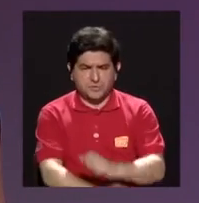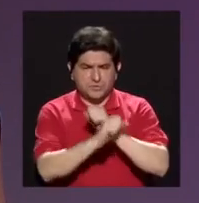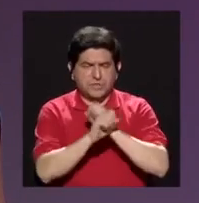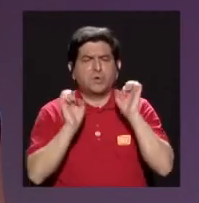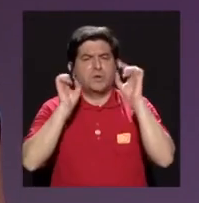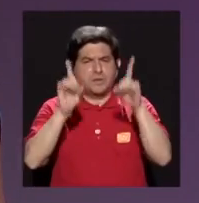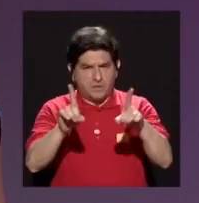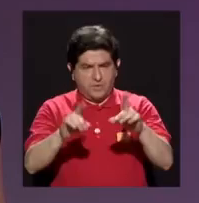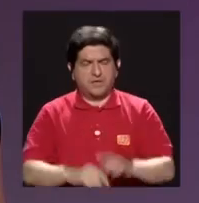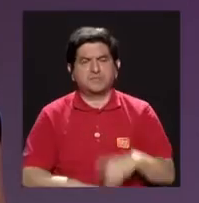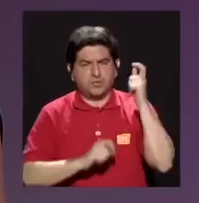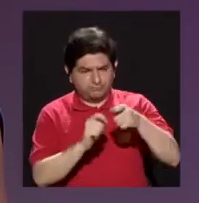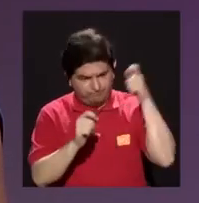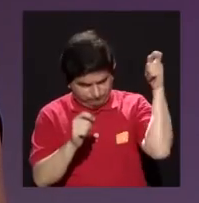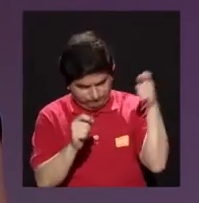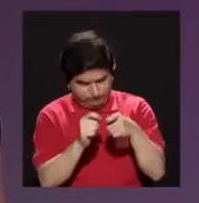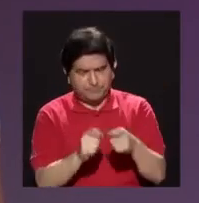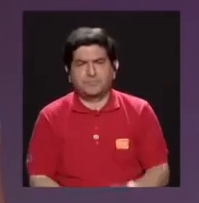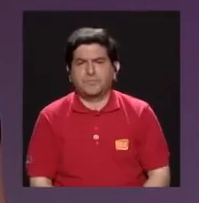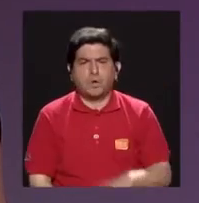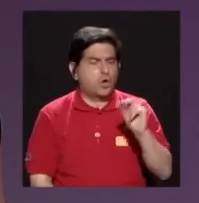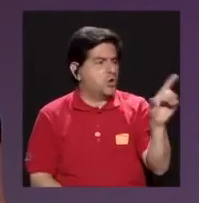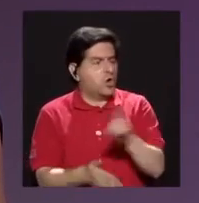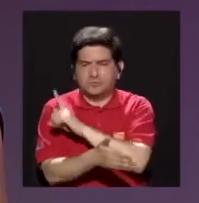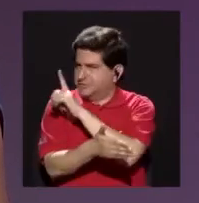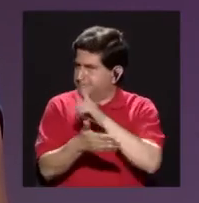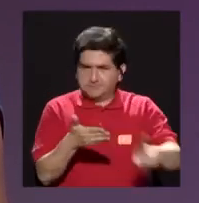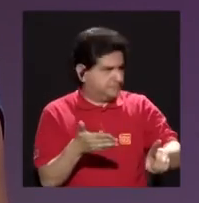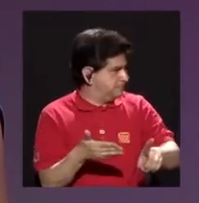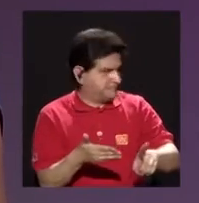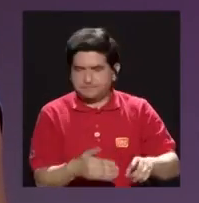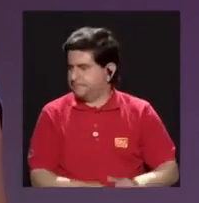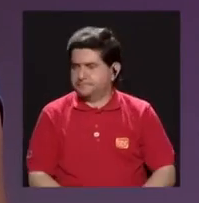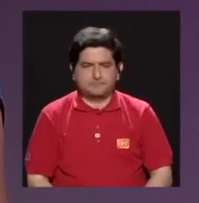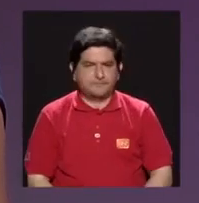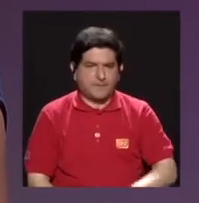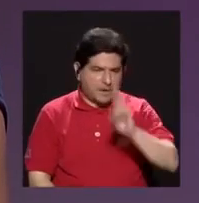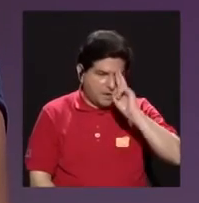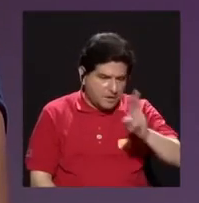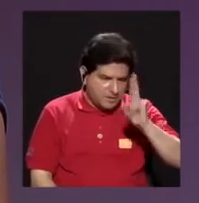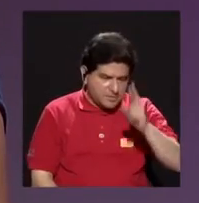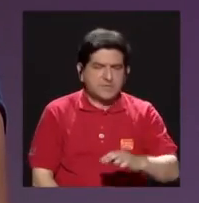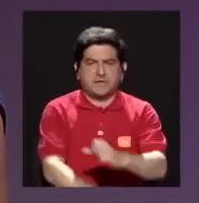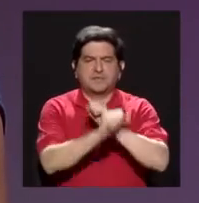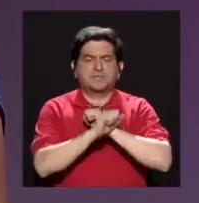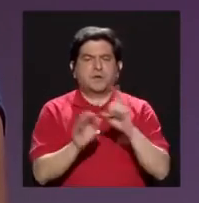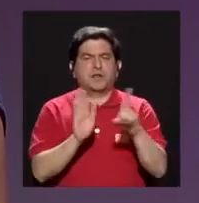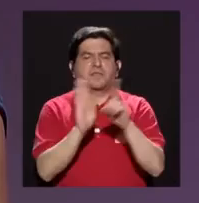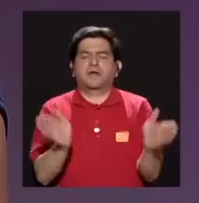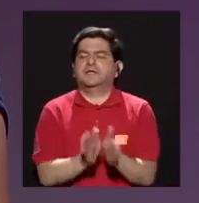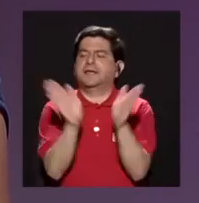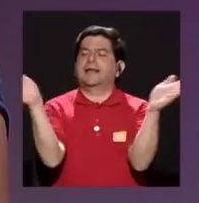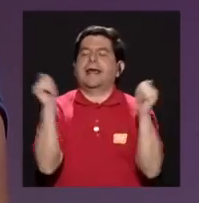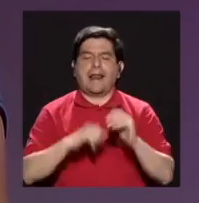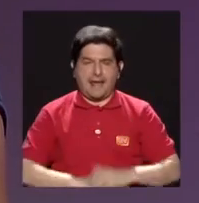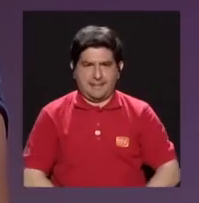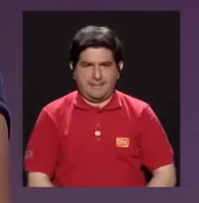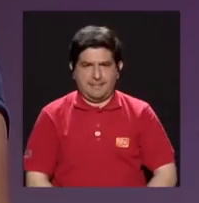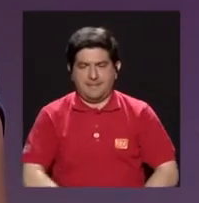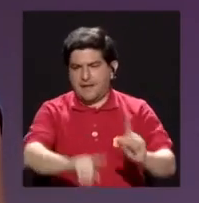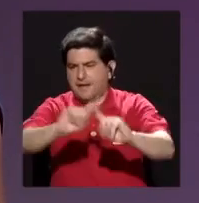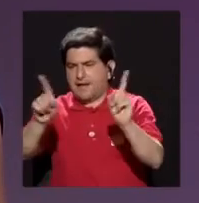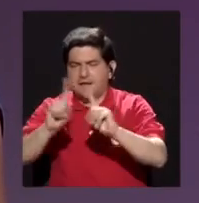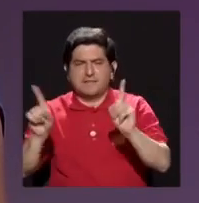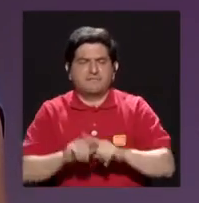la educación, precisamente, de no discriminar, de respetar y garantizar derechos en general. Pues hay una serie